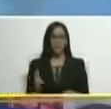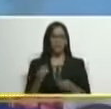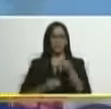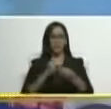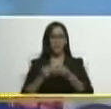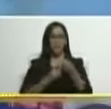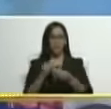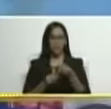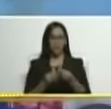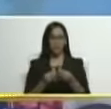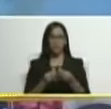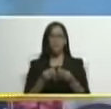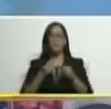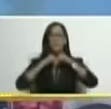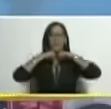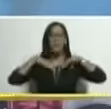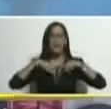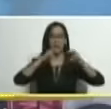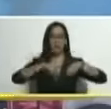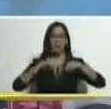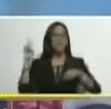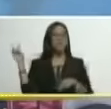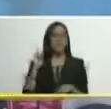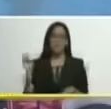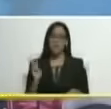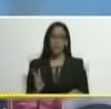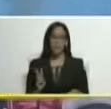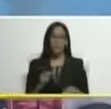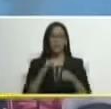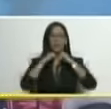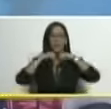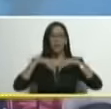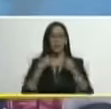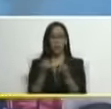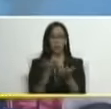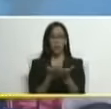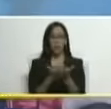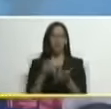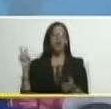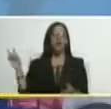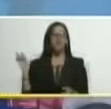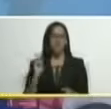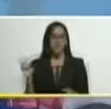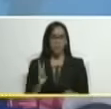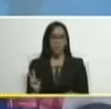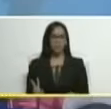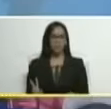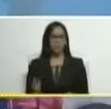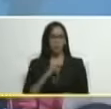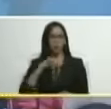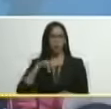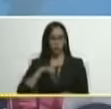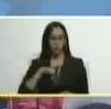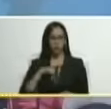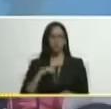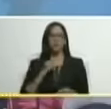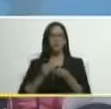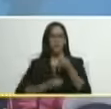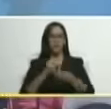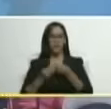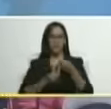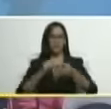agrícola, Vietnam, que ha hecho un milagro económico, Vietnam, nosotros nos vamos a convertir en Sudamérica en